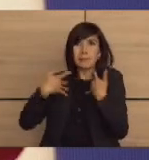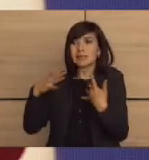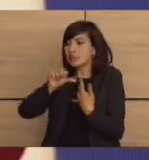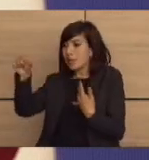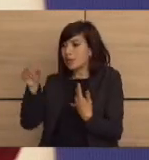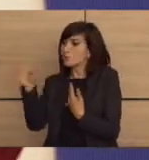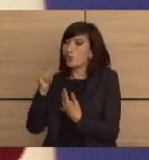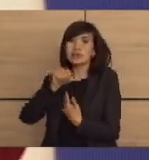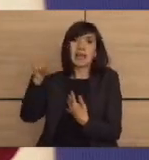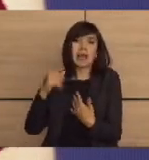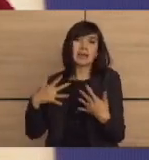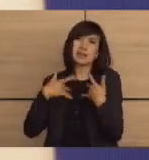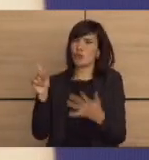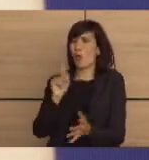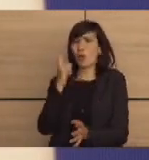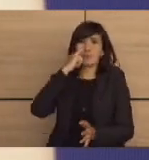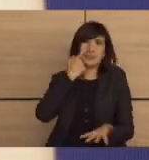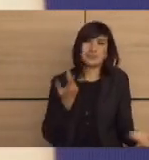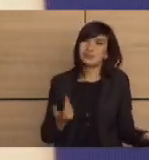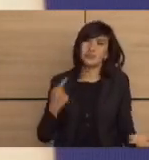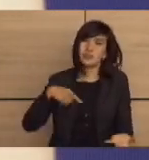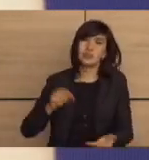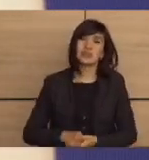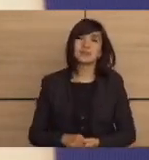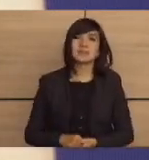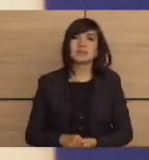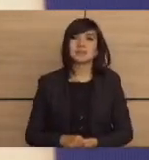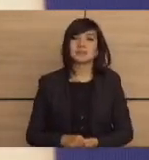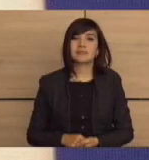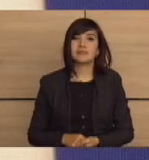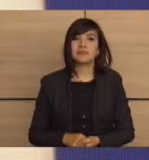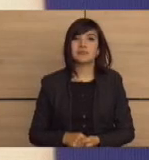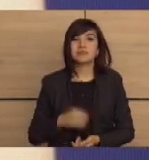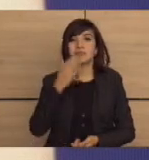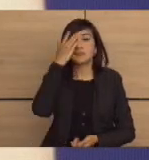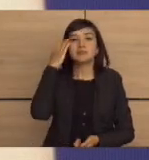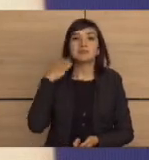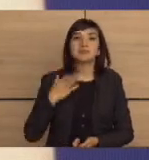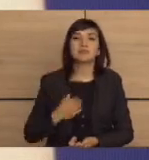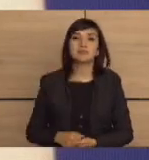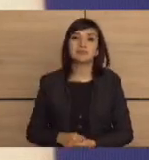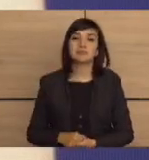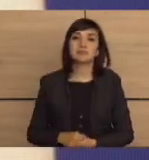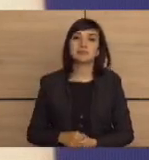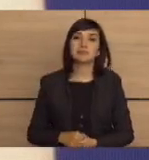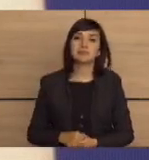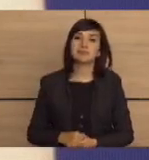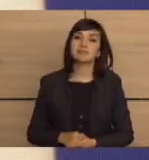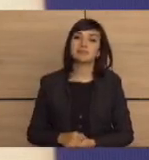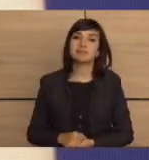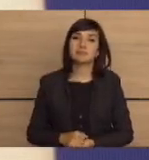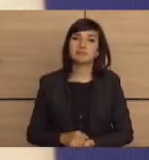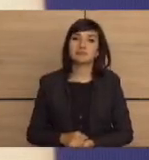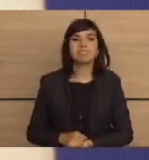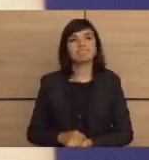vida. Bueno, entonces, en ese sentido, pienso que hay que, sí,